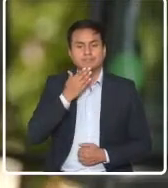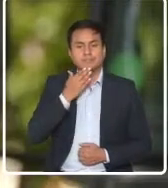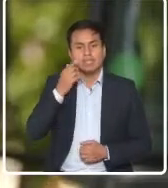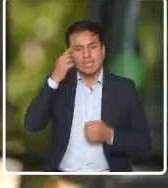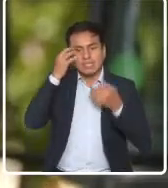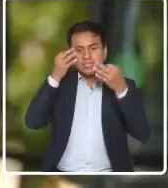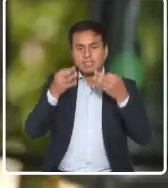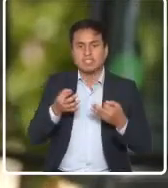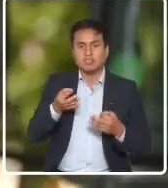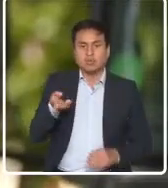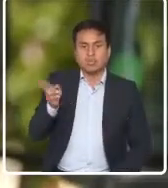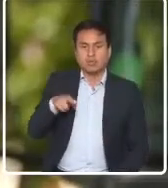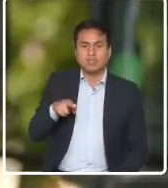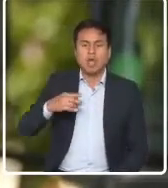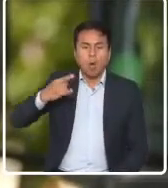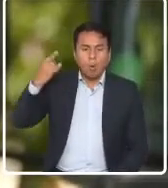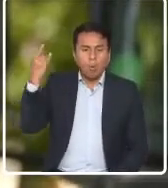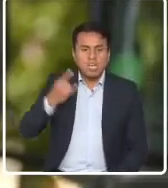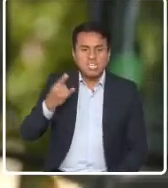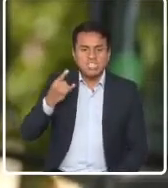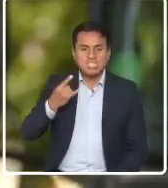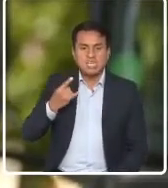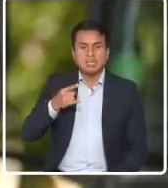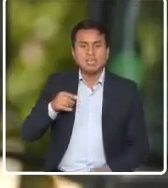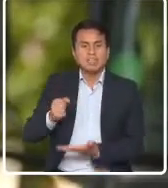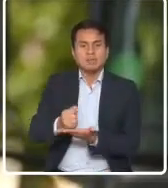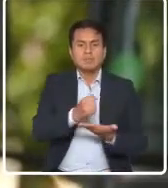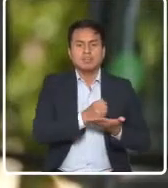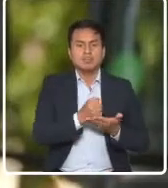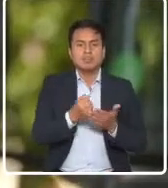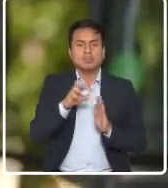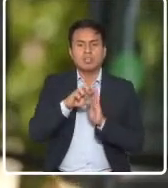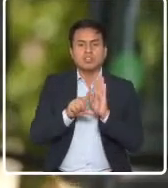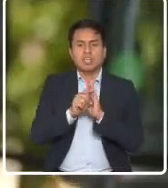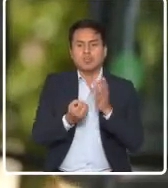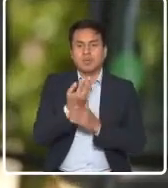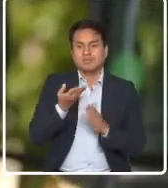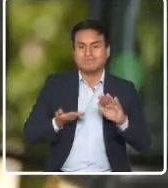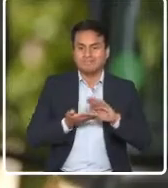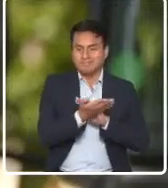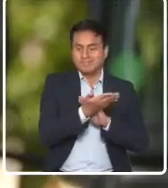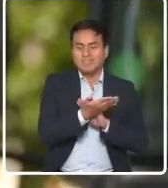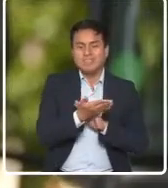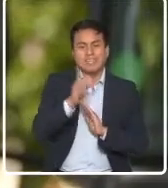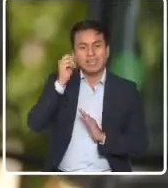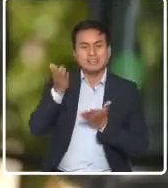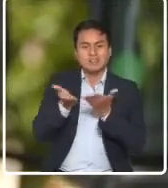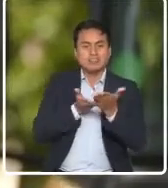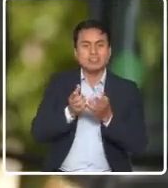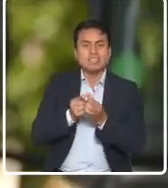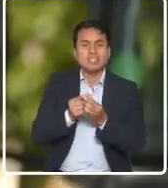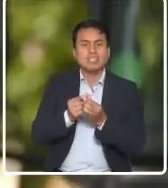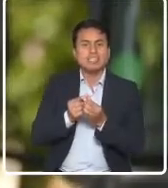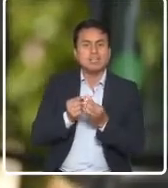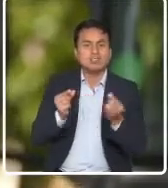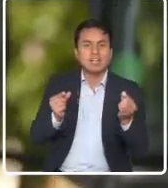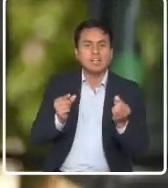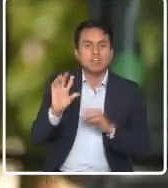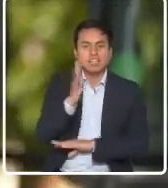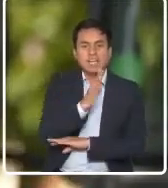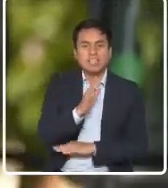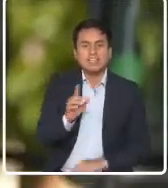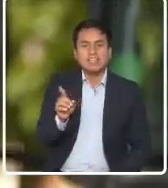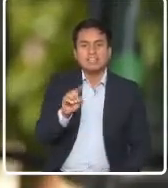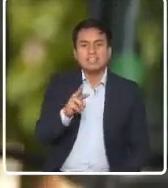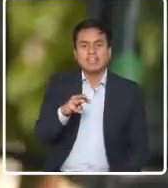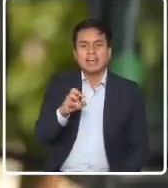hemos decidido retomar con suma urgencia la tramitación del nuevo proyecto de ley que crea el Servicio Nacional Forestal, SERNAFOR,